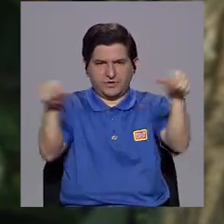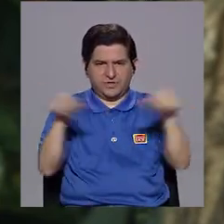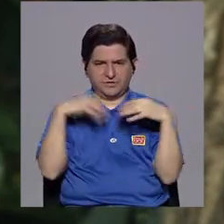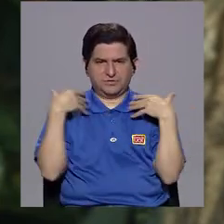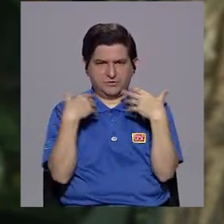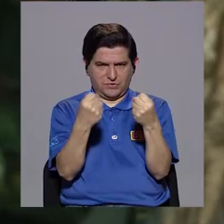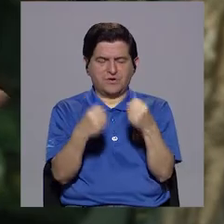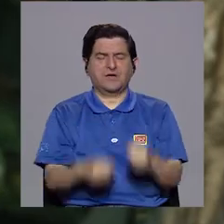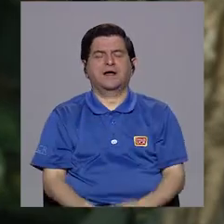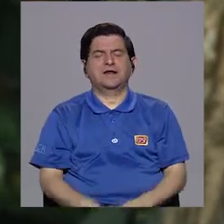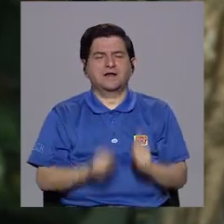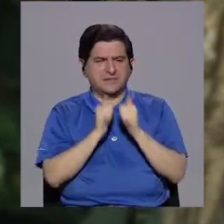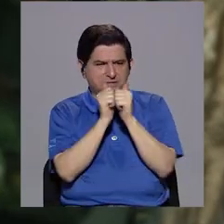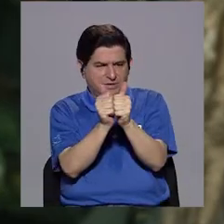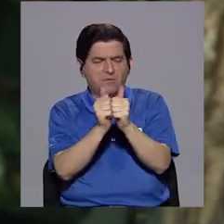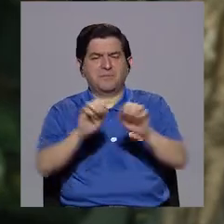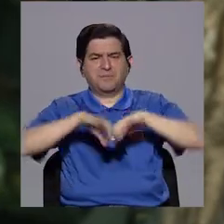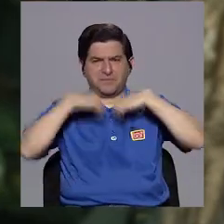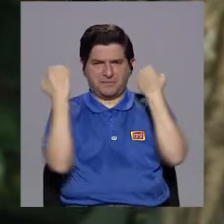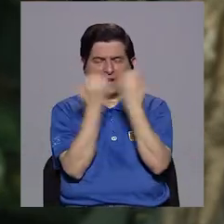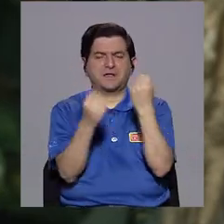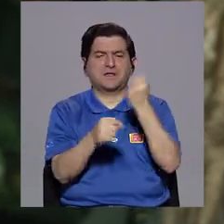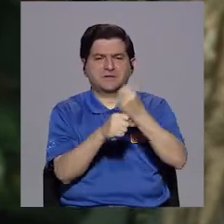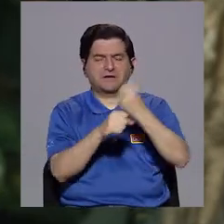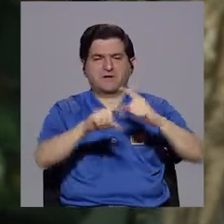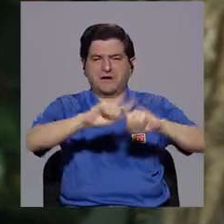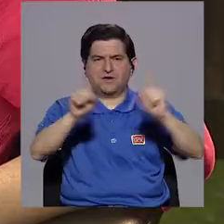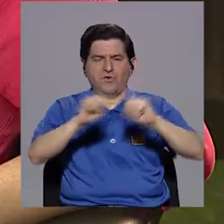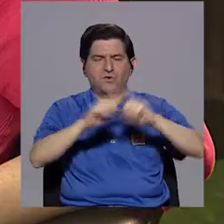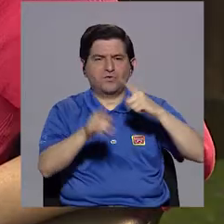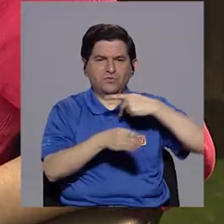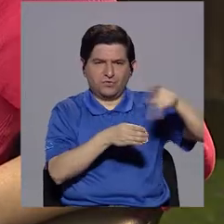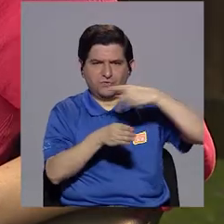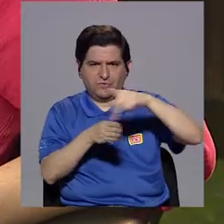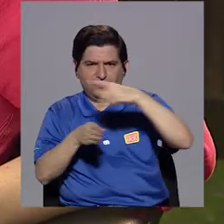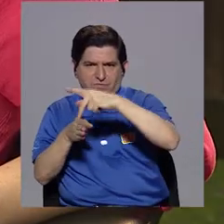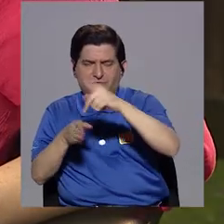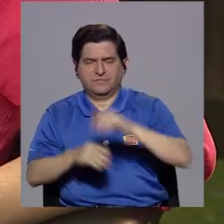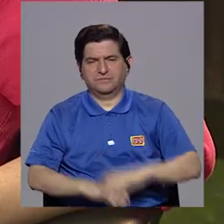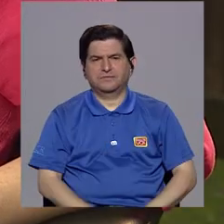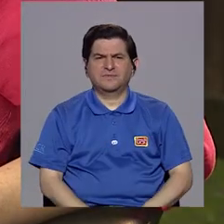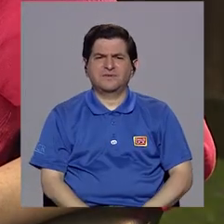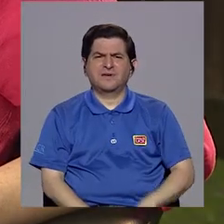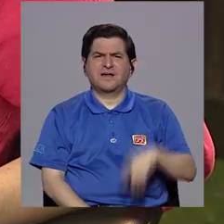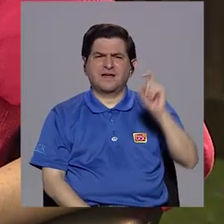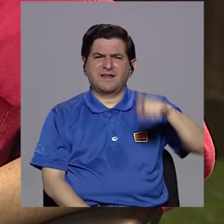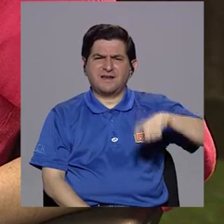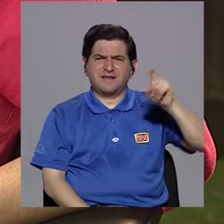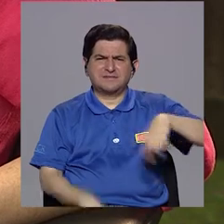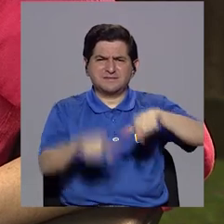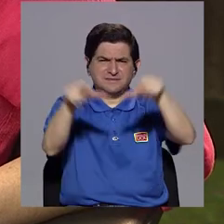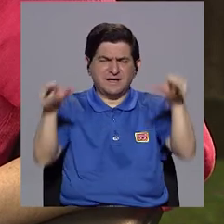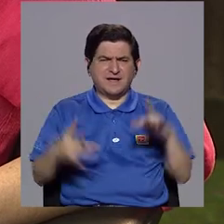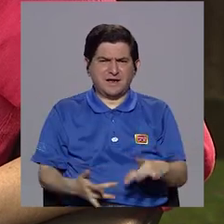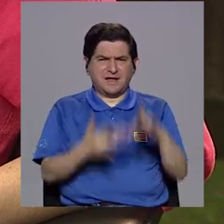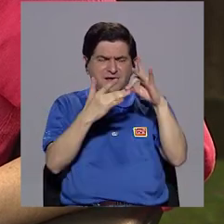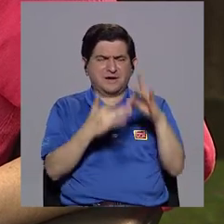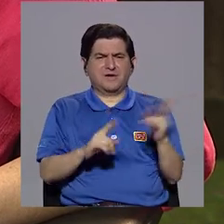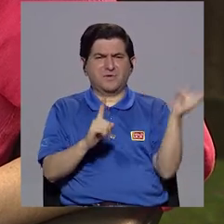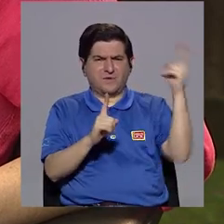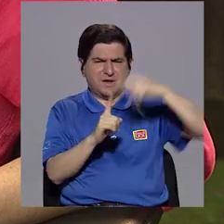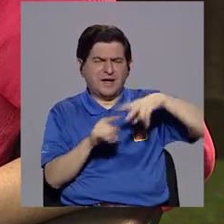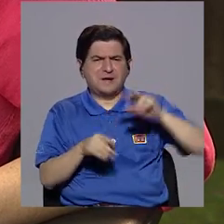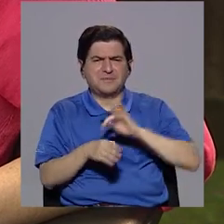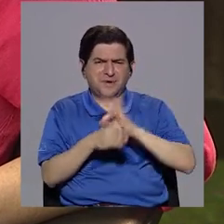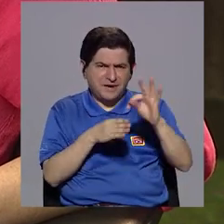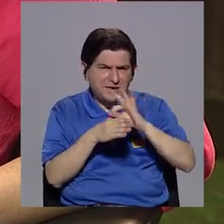otros profesionales de la salud haciendo equipo y un trabajo más interdisciplinar. Genial. ¿Y necesita algún lugar especial para